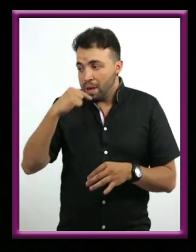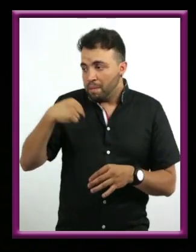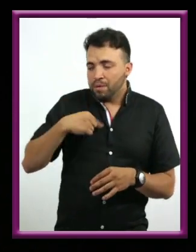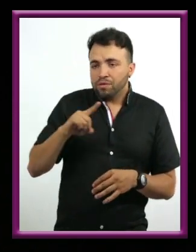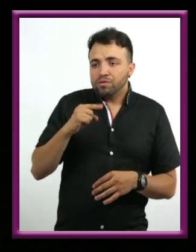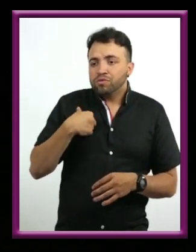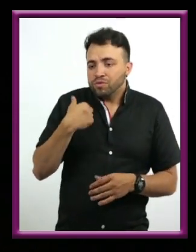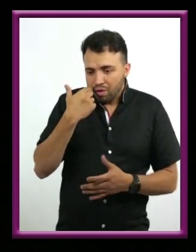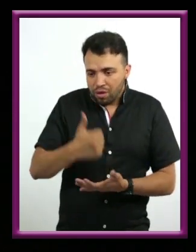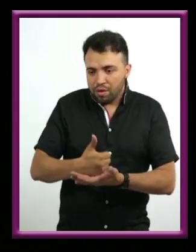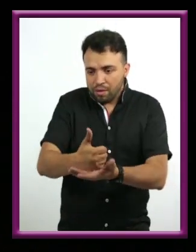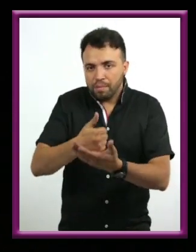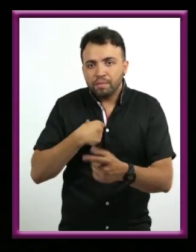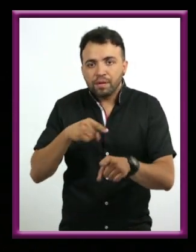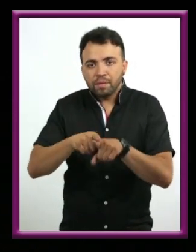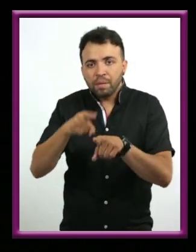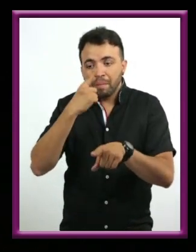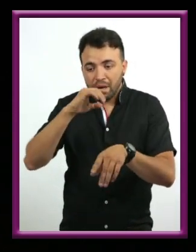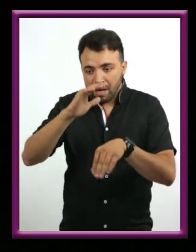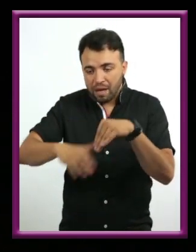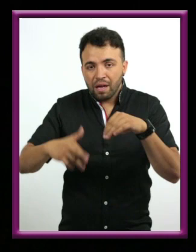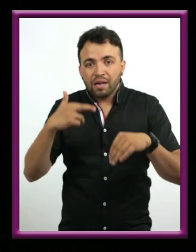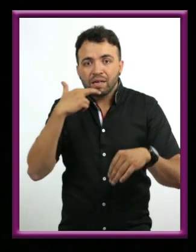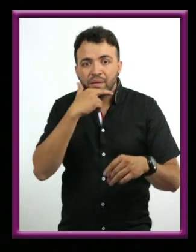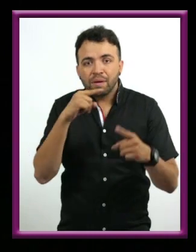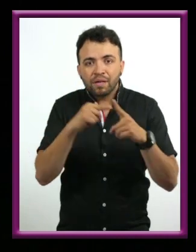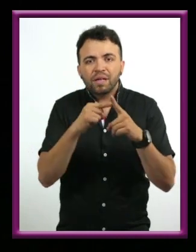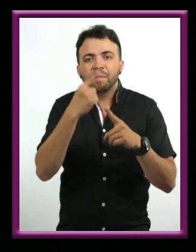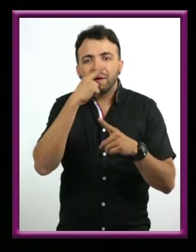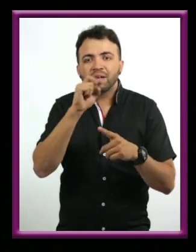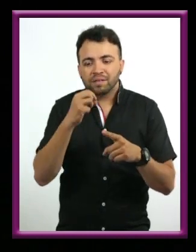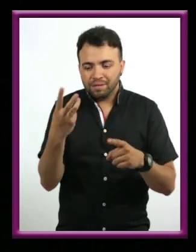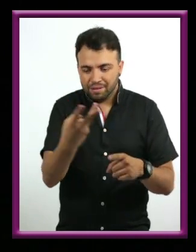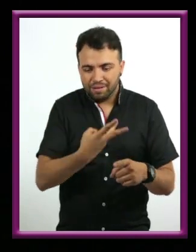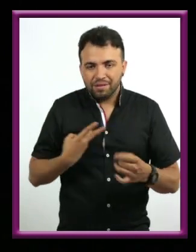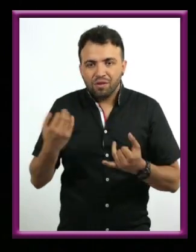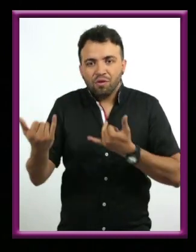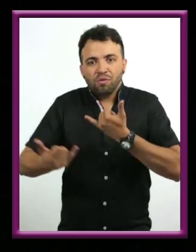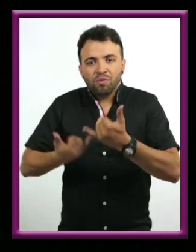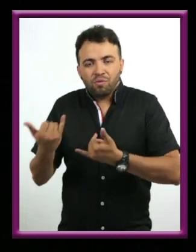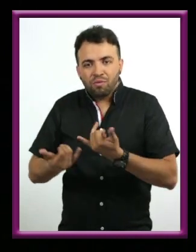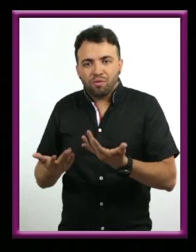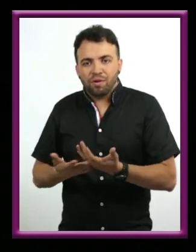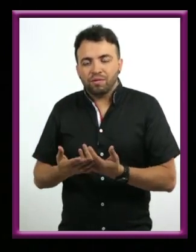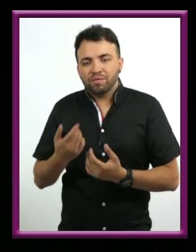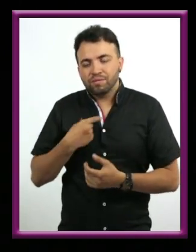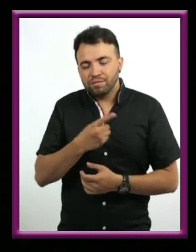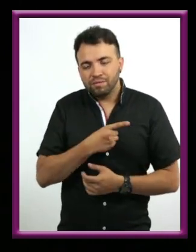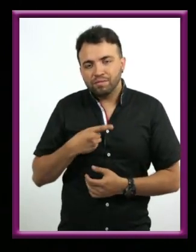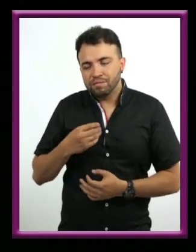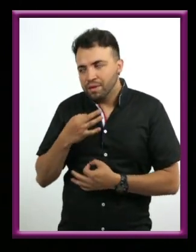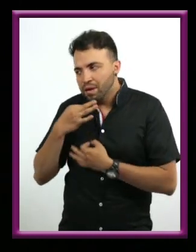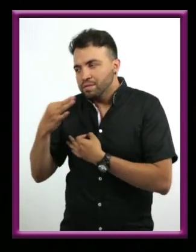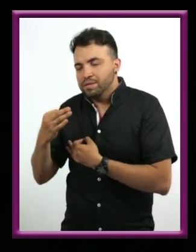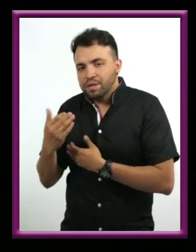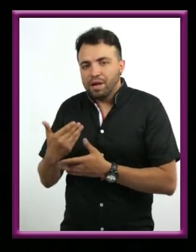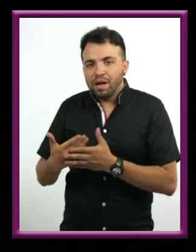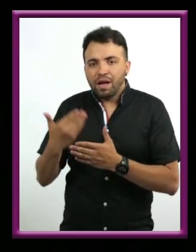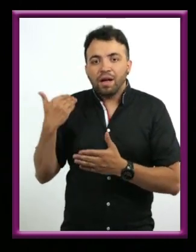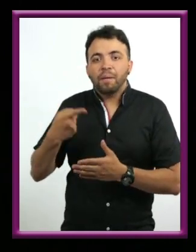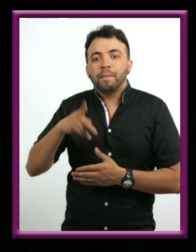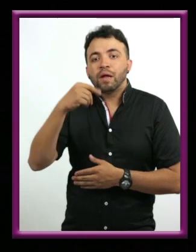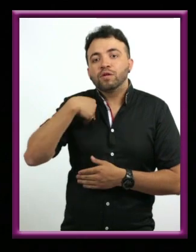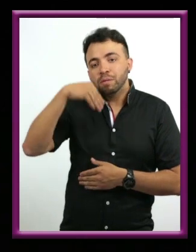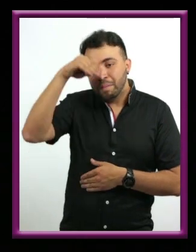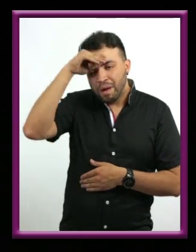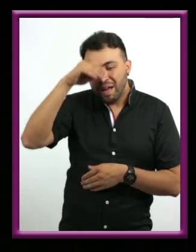no fue algo para mí. Yo solo quería que mi hermana terminara rápido su tarea para que los tres nos pusiéramos a jugar. Debía haberte avisado antes, pero